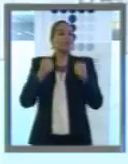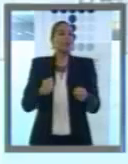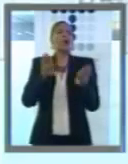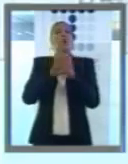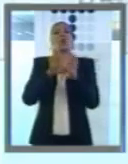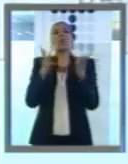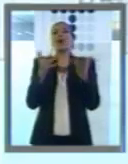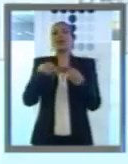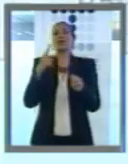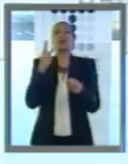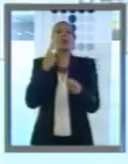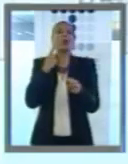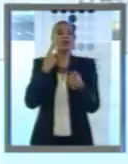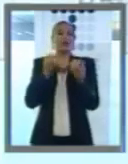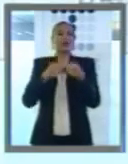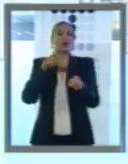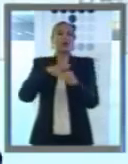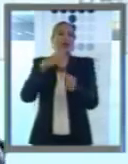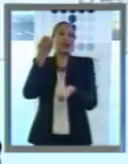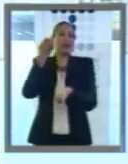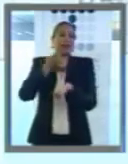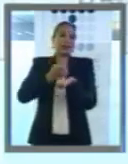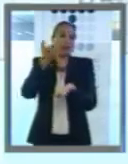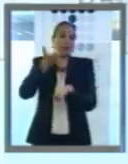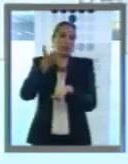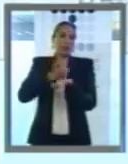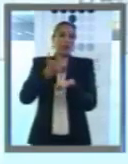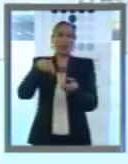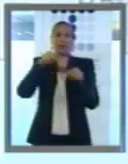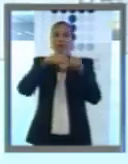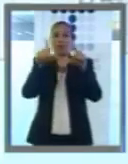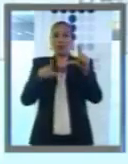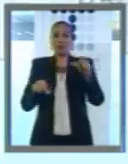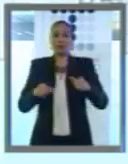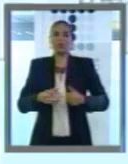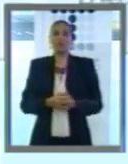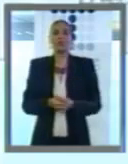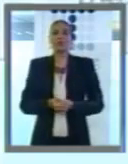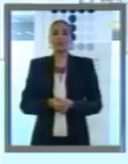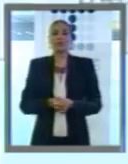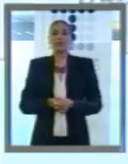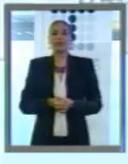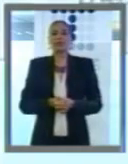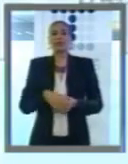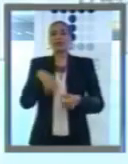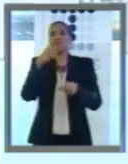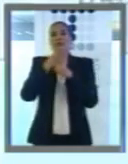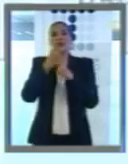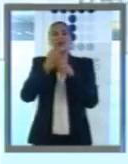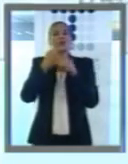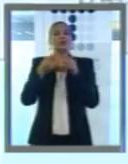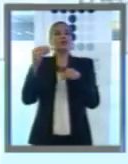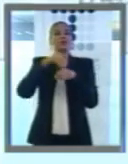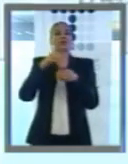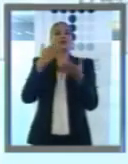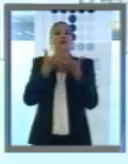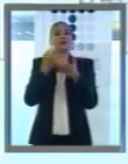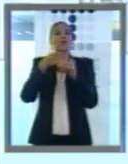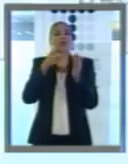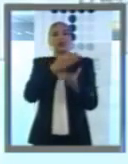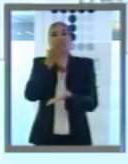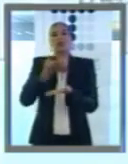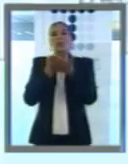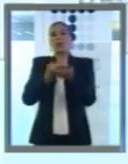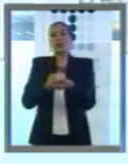realidad política, social, económica del país. En mi segunda intervención haré unas propuestas